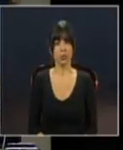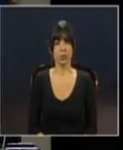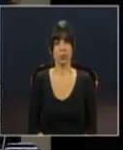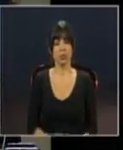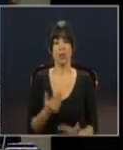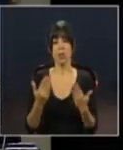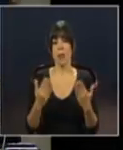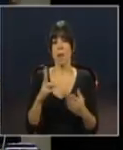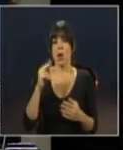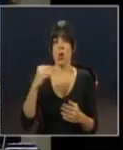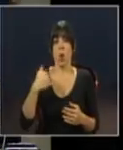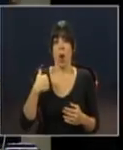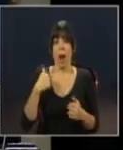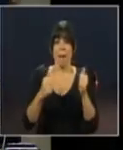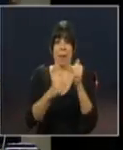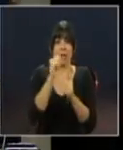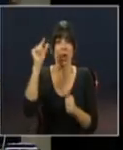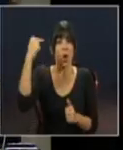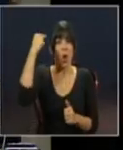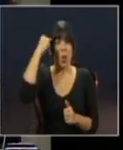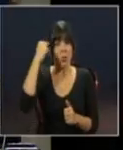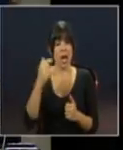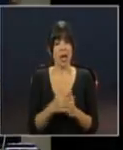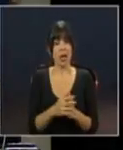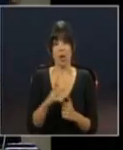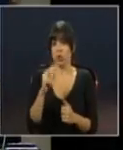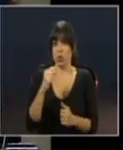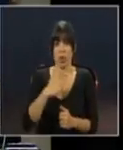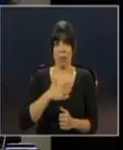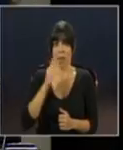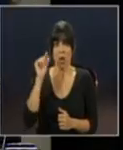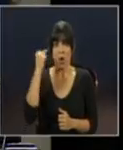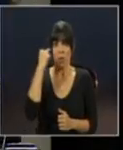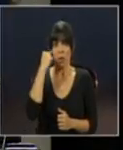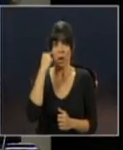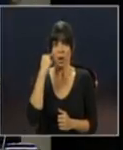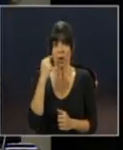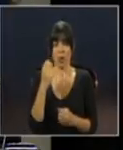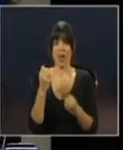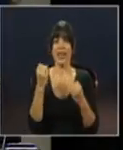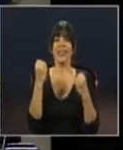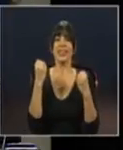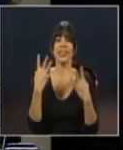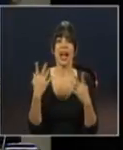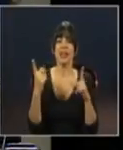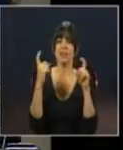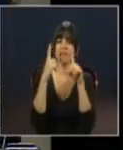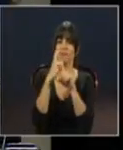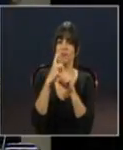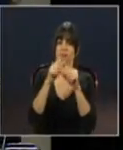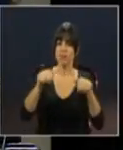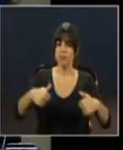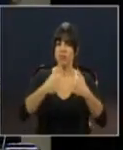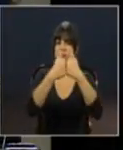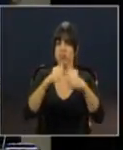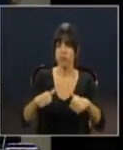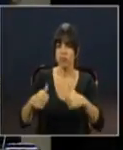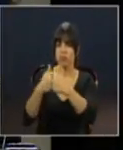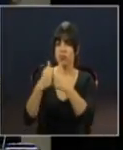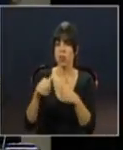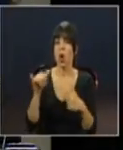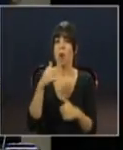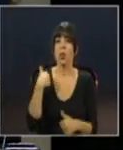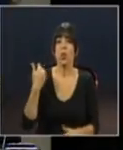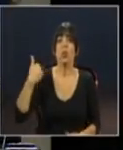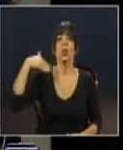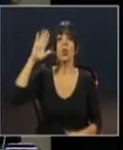tenido la mayoría de los gobiernos, y ciertamente no el mío, que capear tantas y tan complejos desafíos como los que